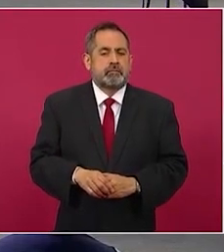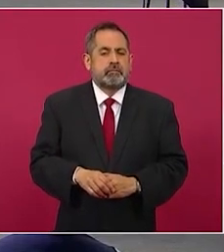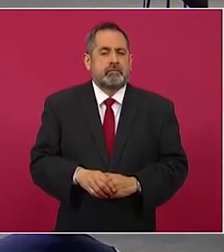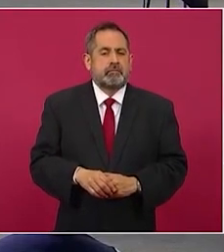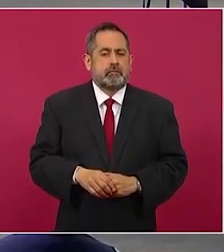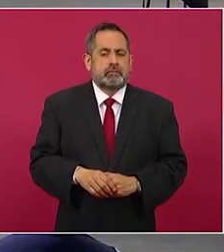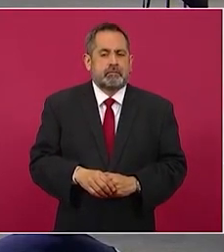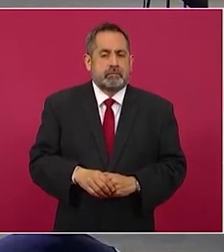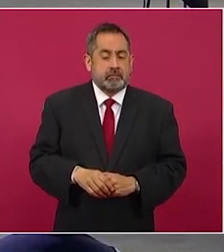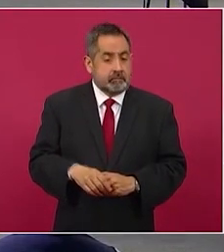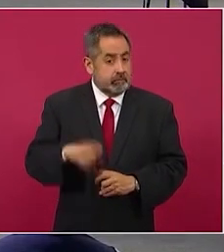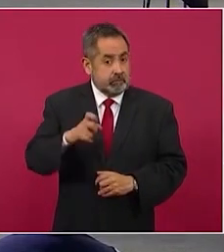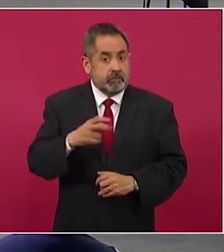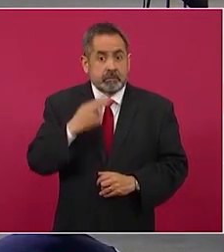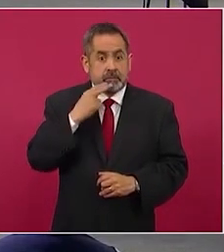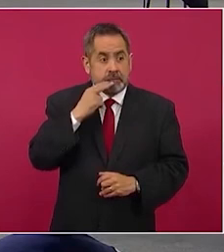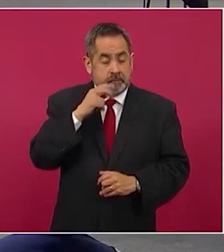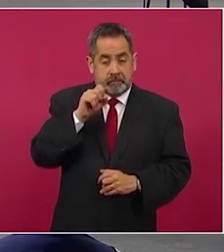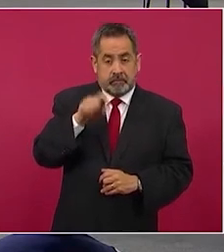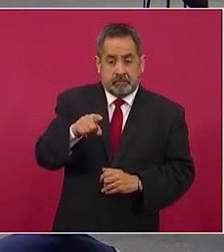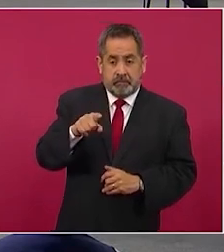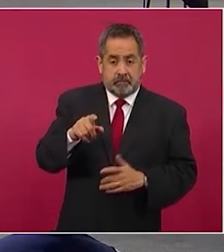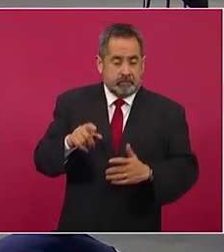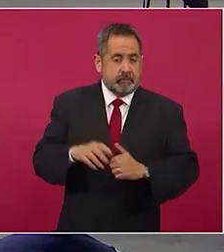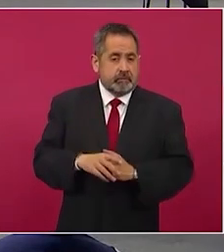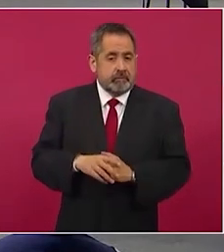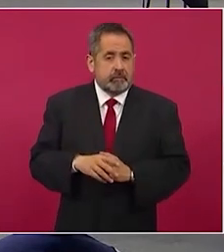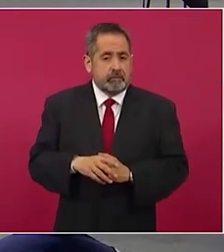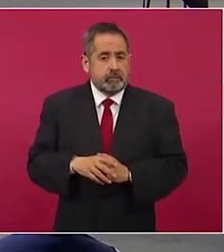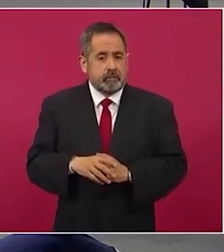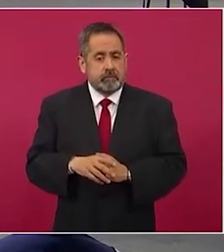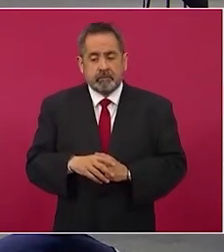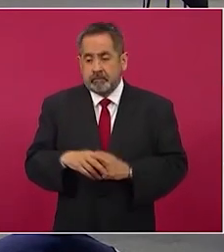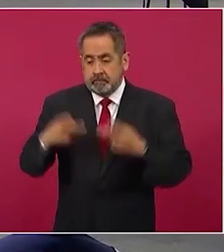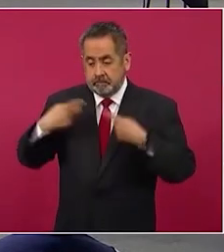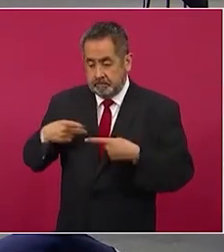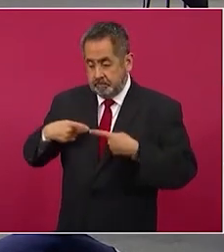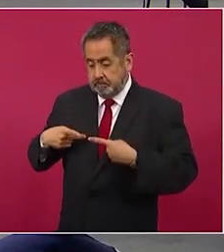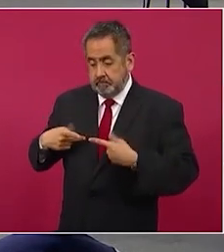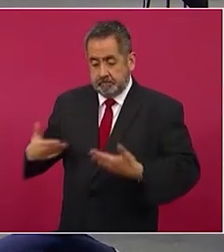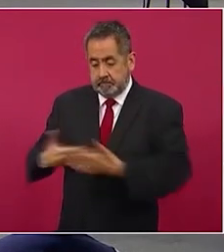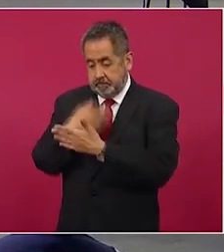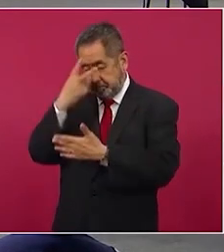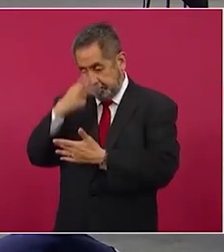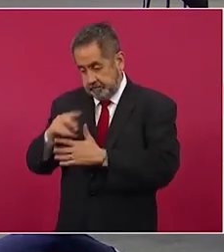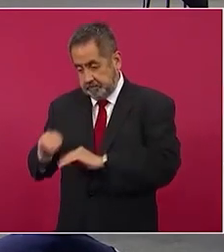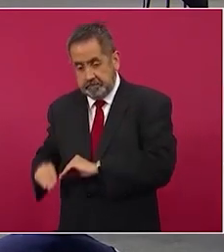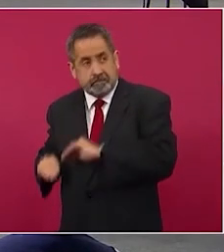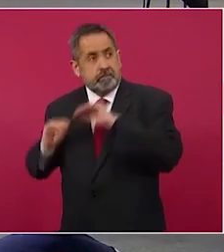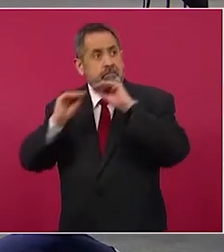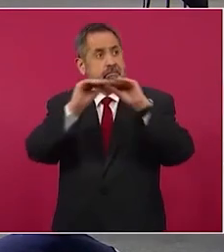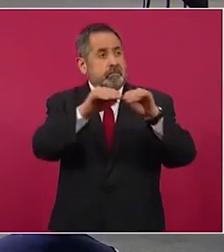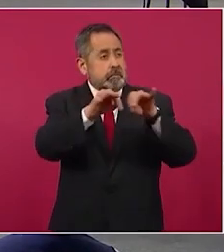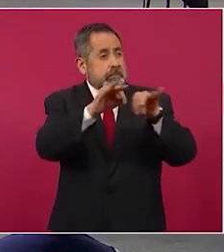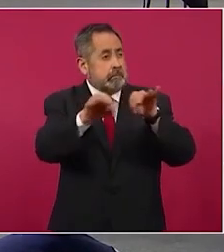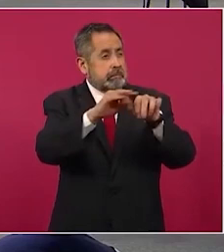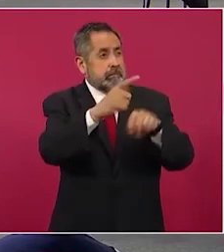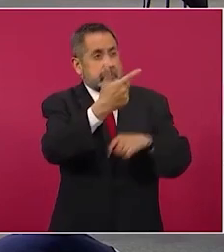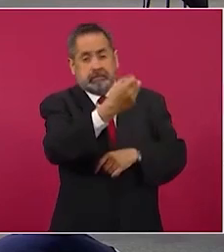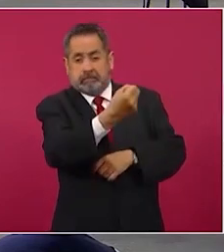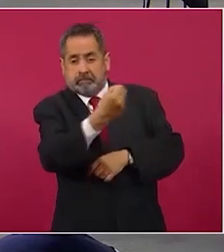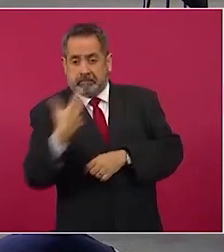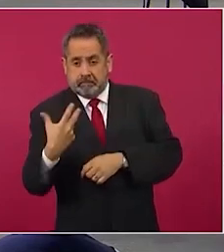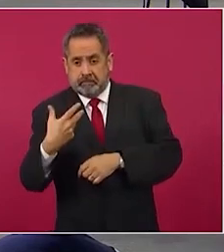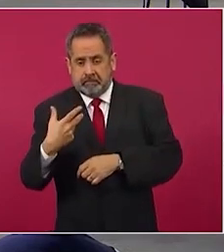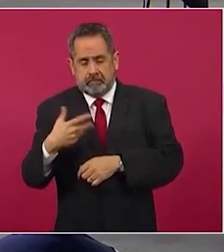Esto es lo que aportan nuestros paisanos, los héroes, las heroínas.